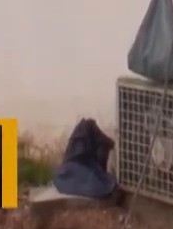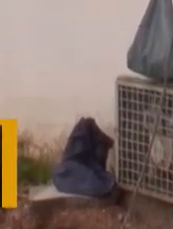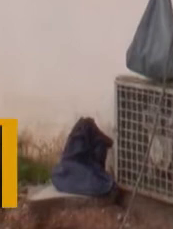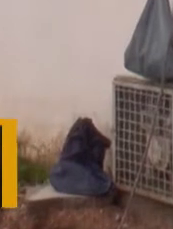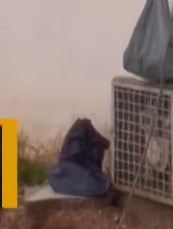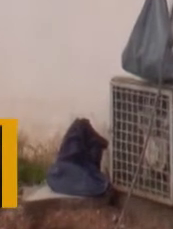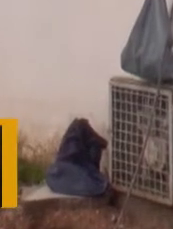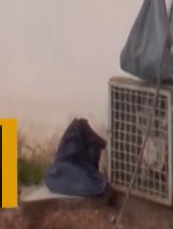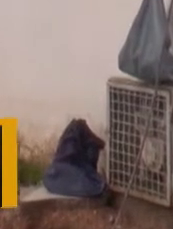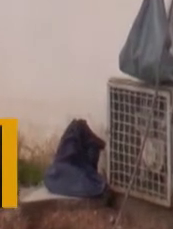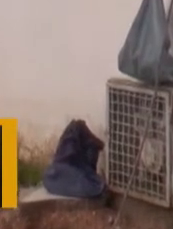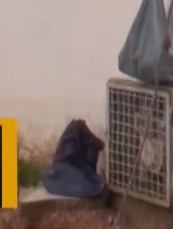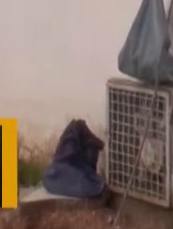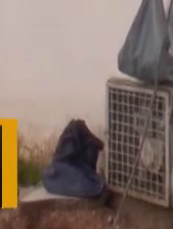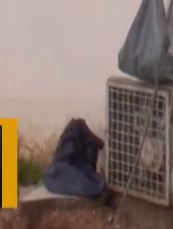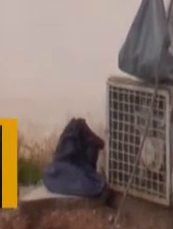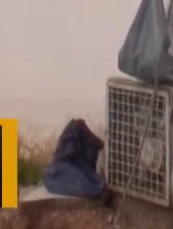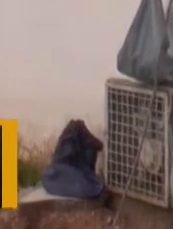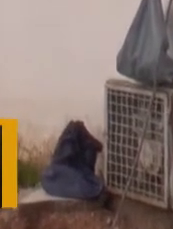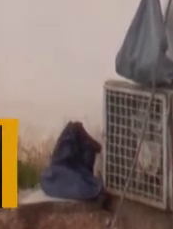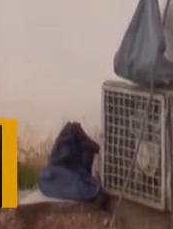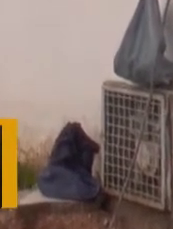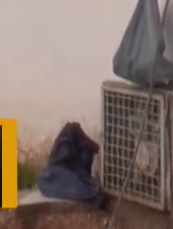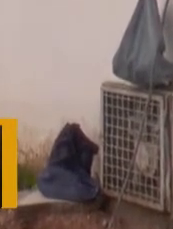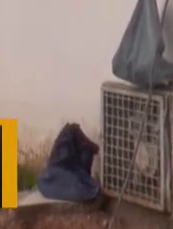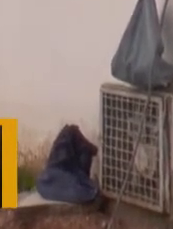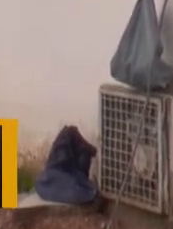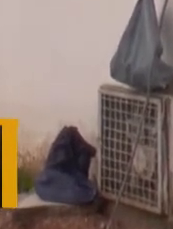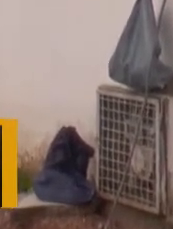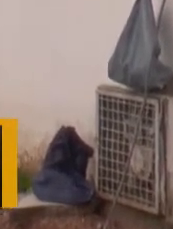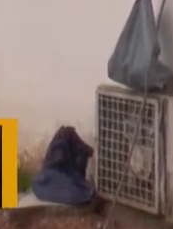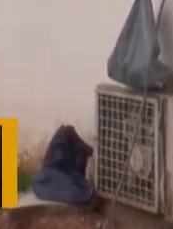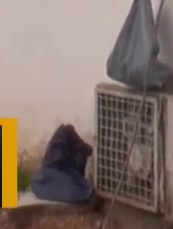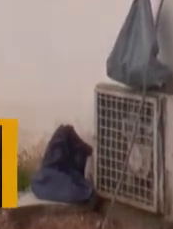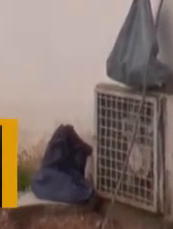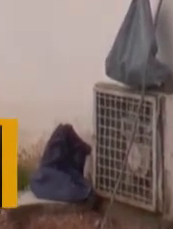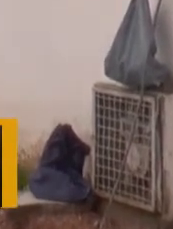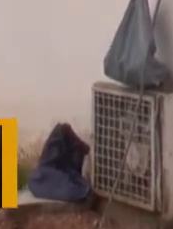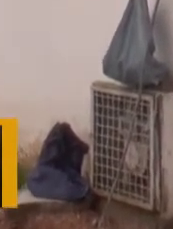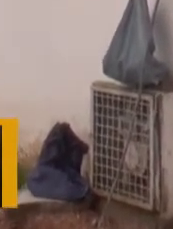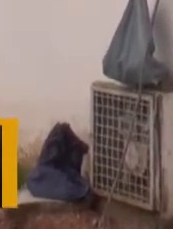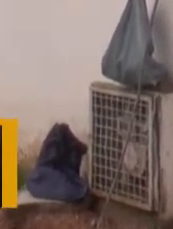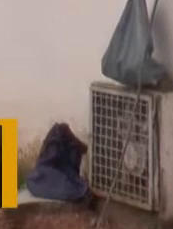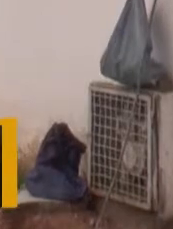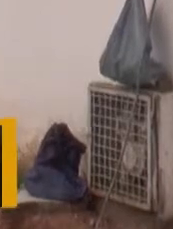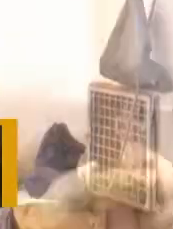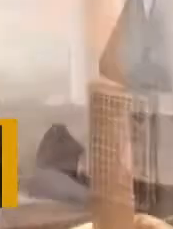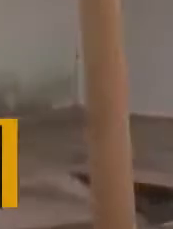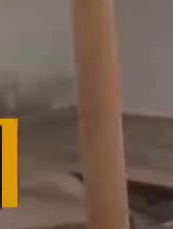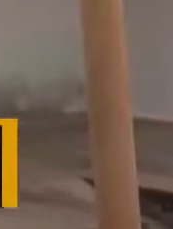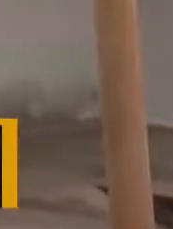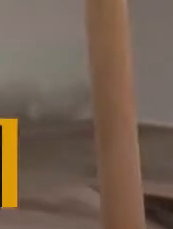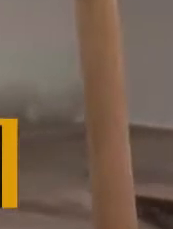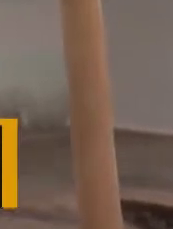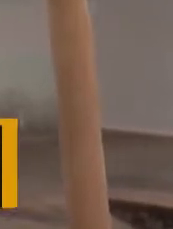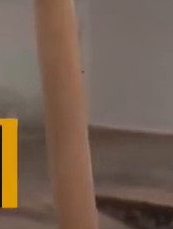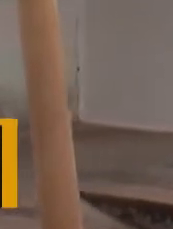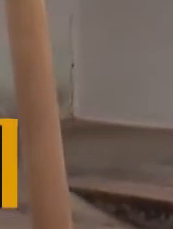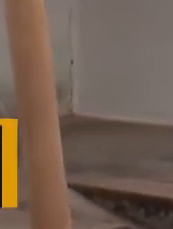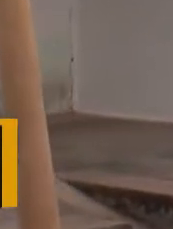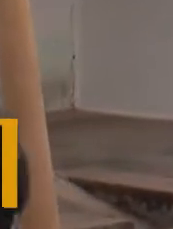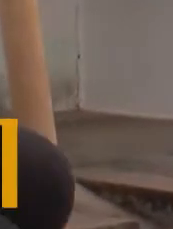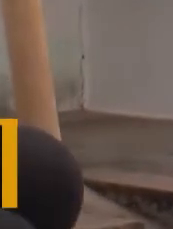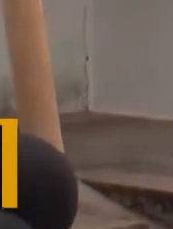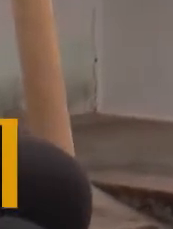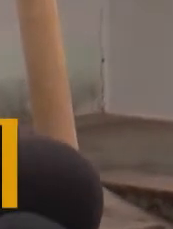es que en Barranca ha habido mucho desempleo y ya pues con esto genera empleo y más aquí en nuestra sociedad. Para este joven estudiante